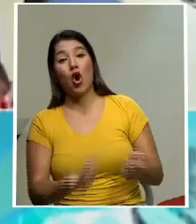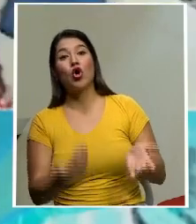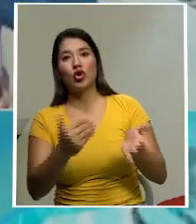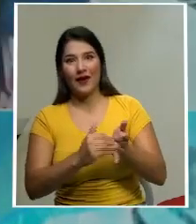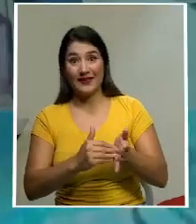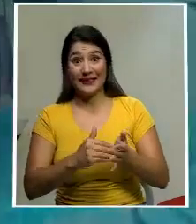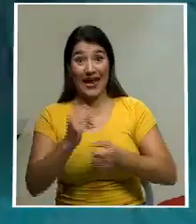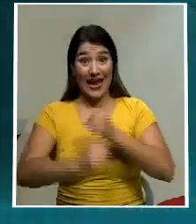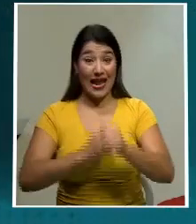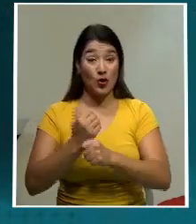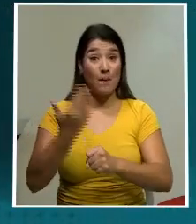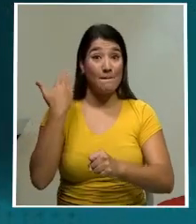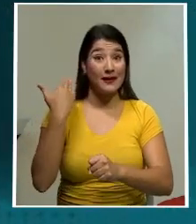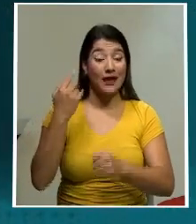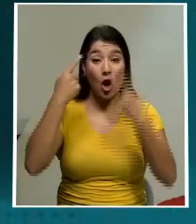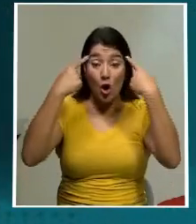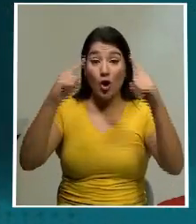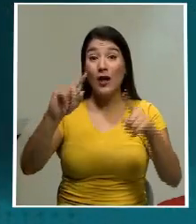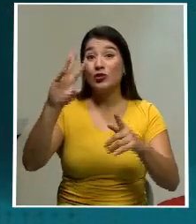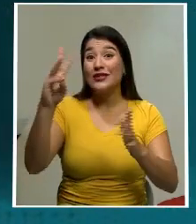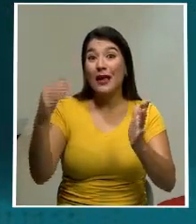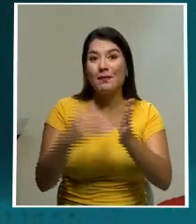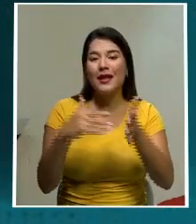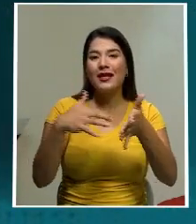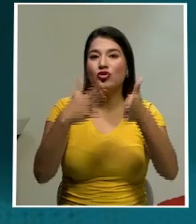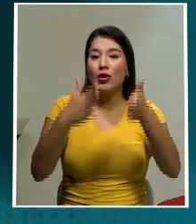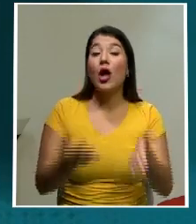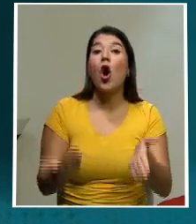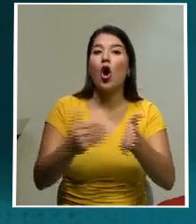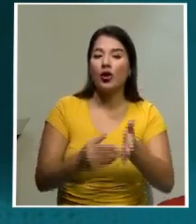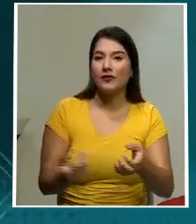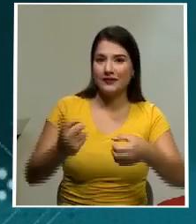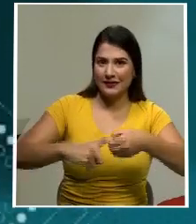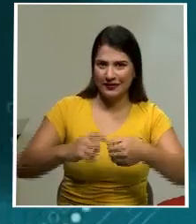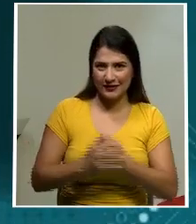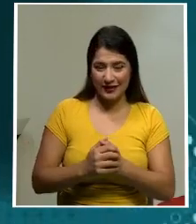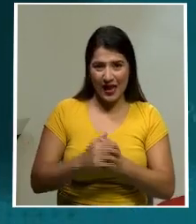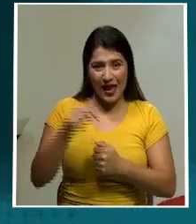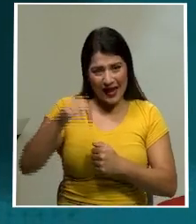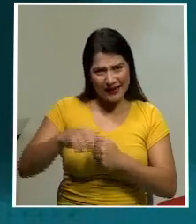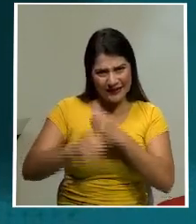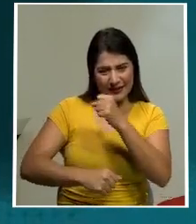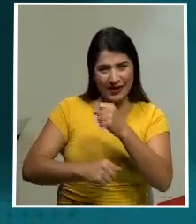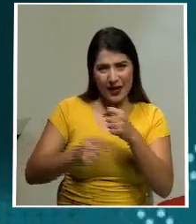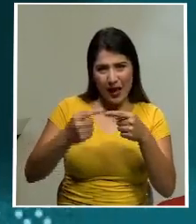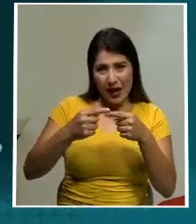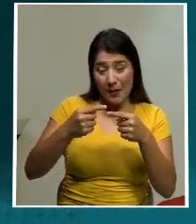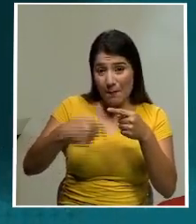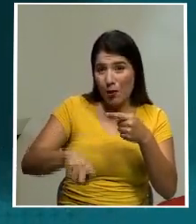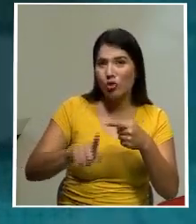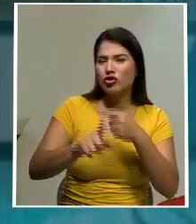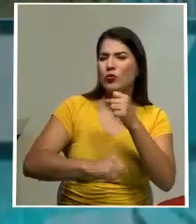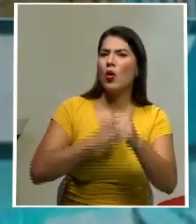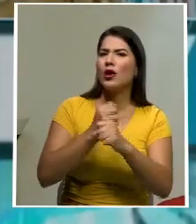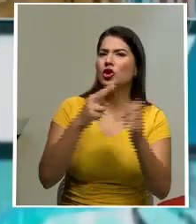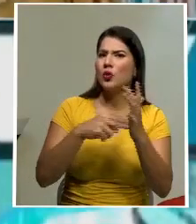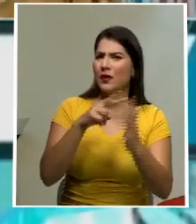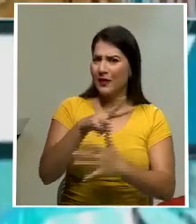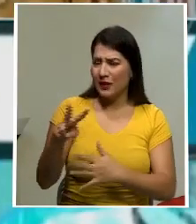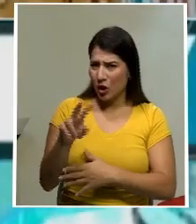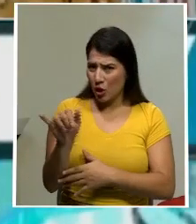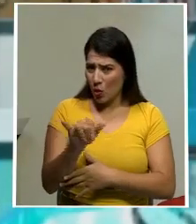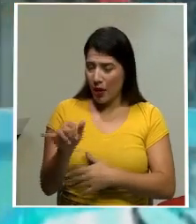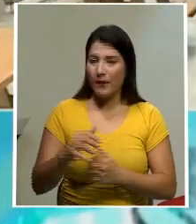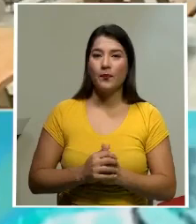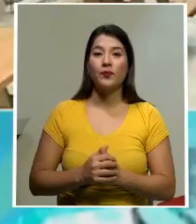el año pasado. ¿Se aplicará este 2022 estrategias de recuperación o regresarán a las antiguas convocatorias? La educación en